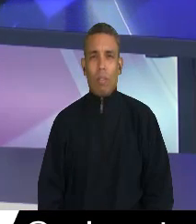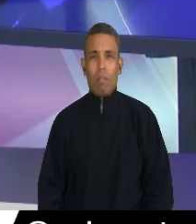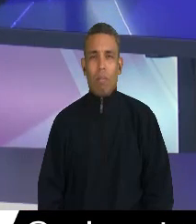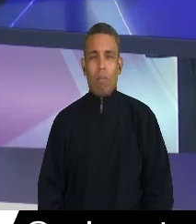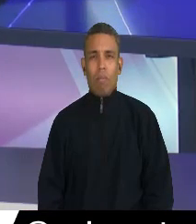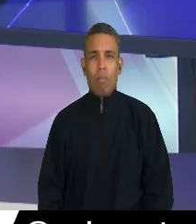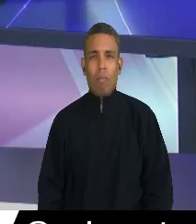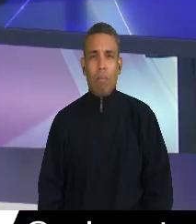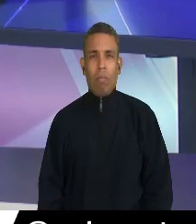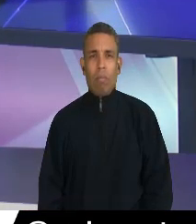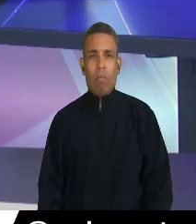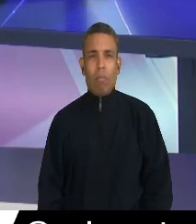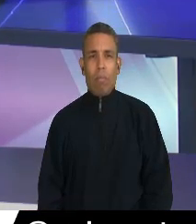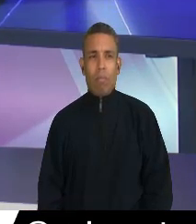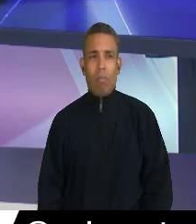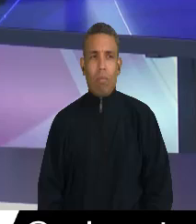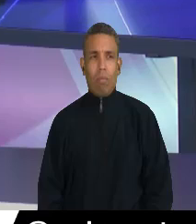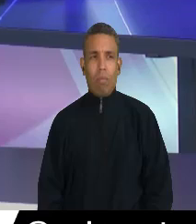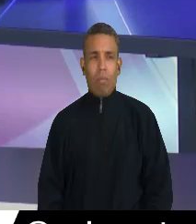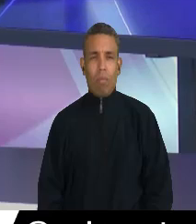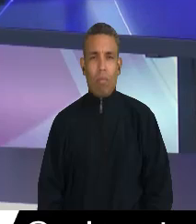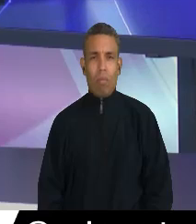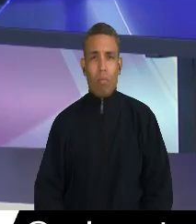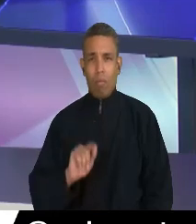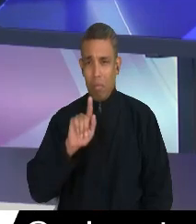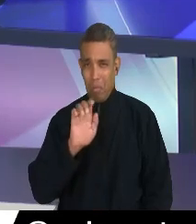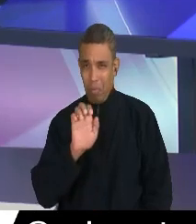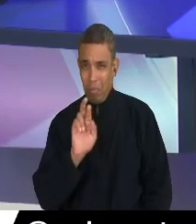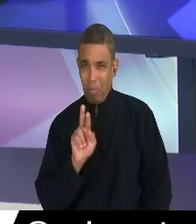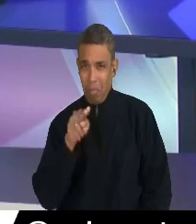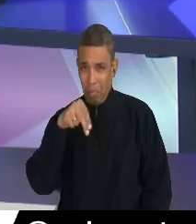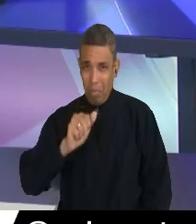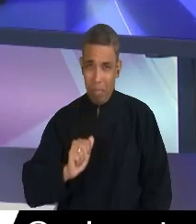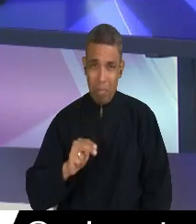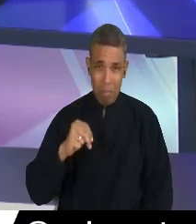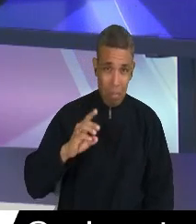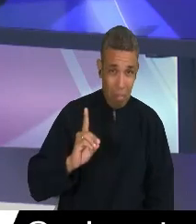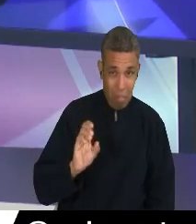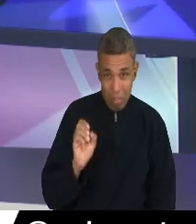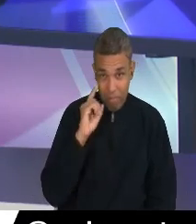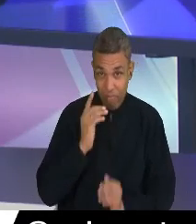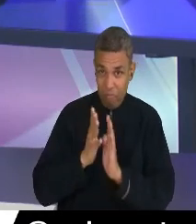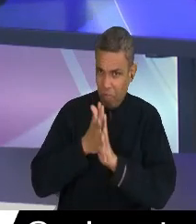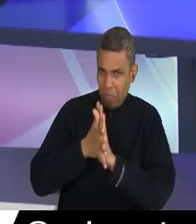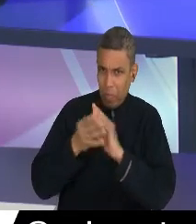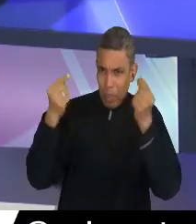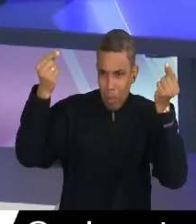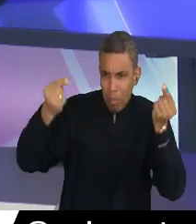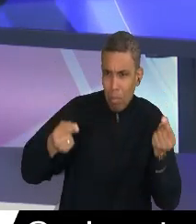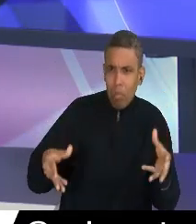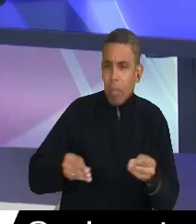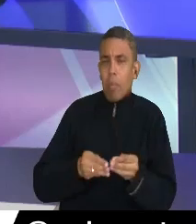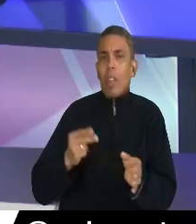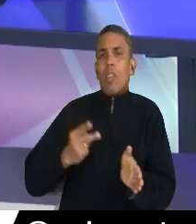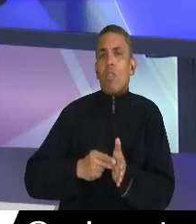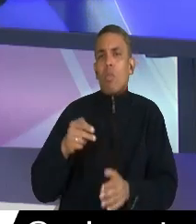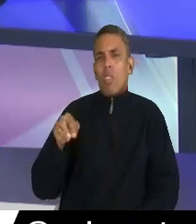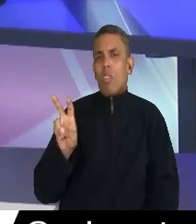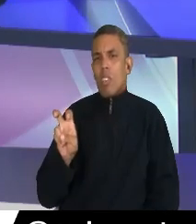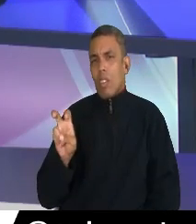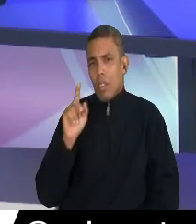doctor Fernando Cárdenas, reveló cifras de intento de suicidios en Barranca Bermeja en 2016 y en lo que va corrido de 2017.